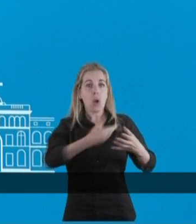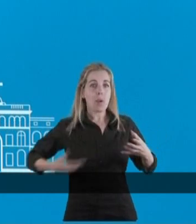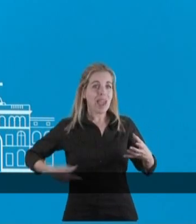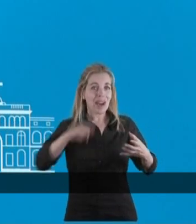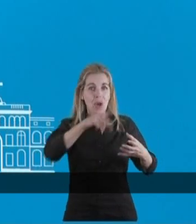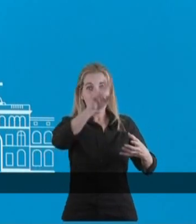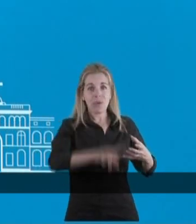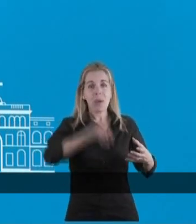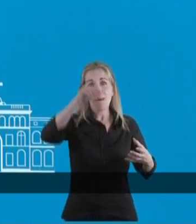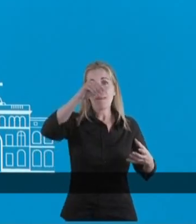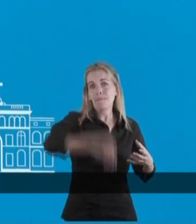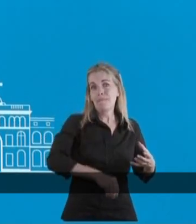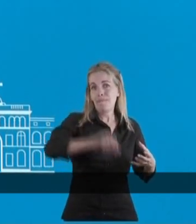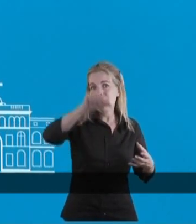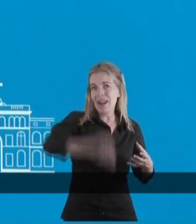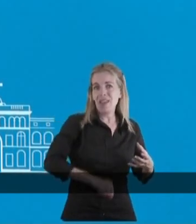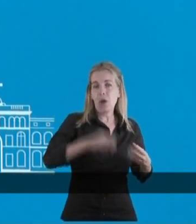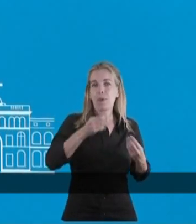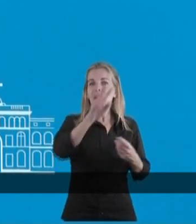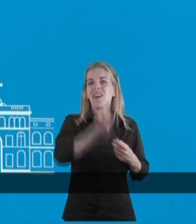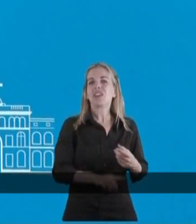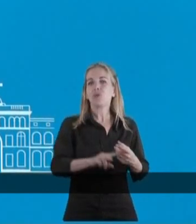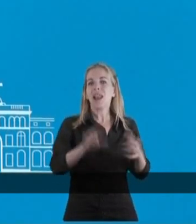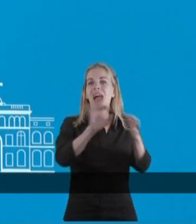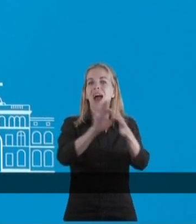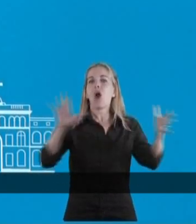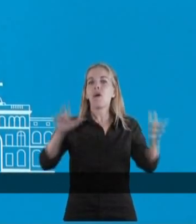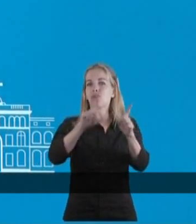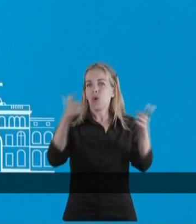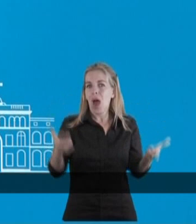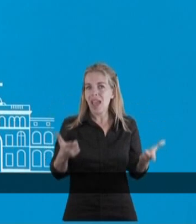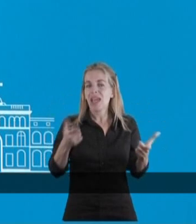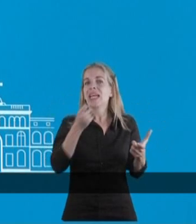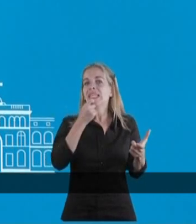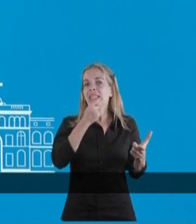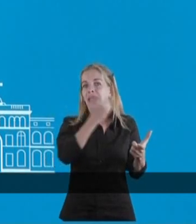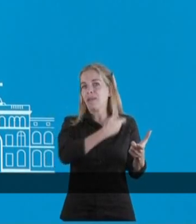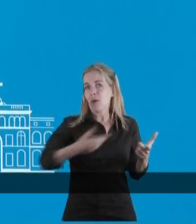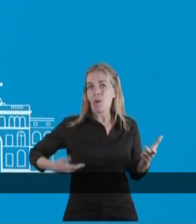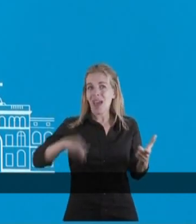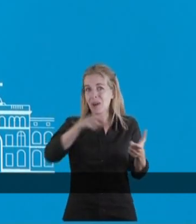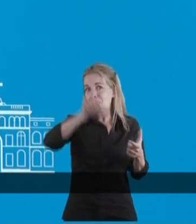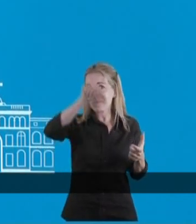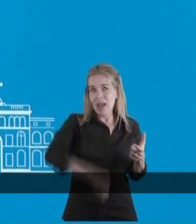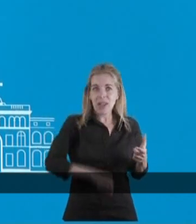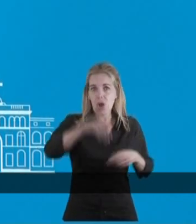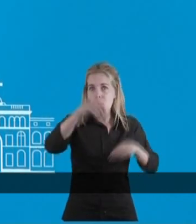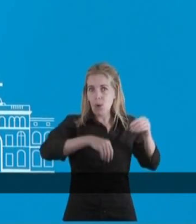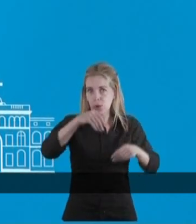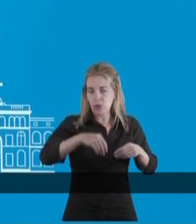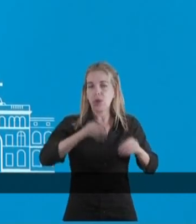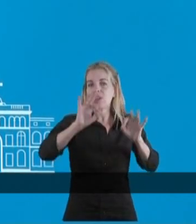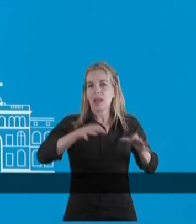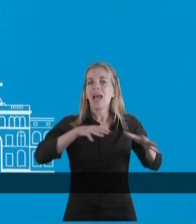hablar de un gobierno donde no existe la democracia cuando el oficialismo pierde las elecciones. Entonces, la verdad es que evidentemente la situación en